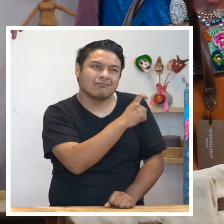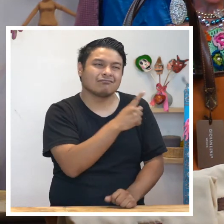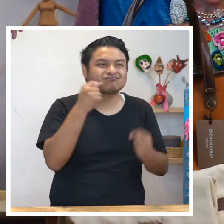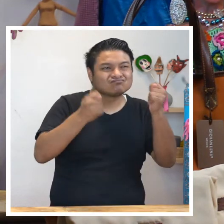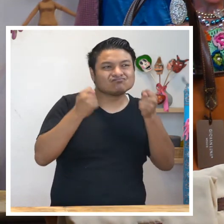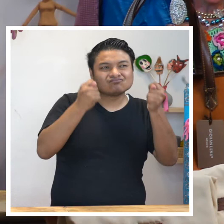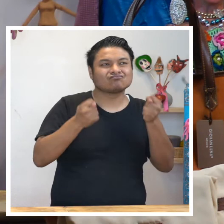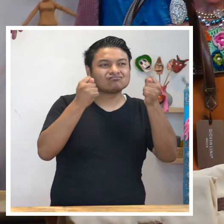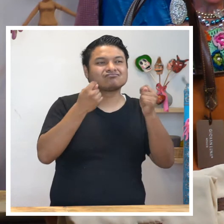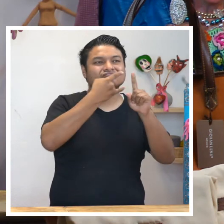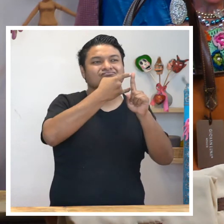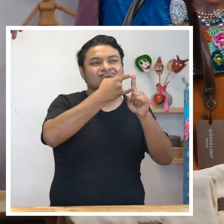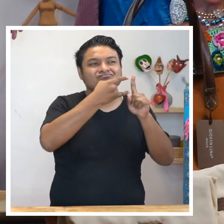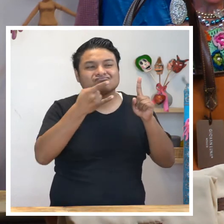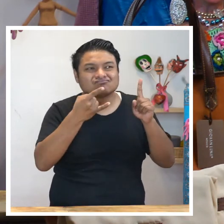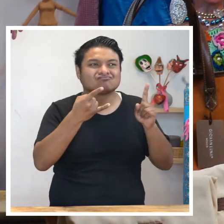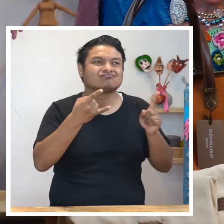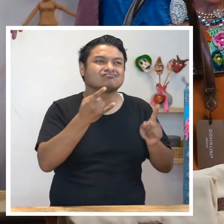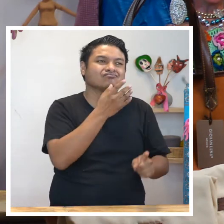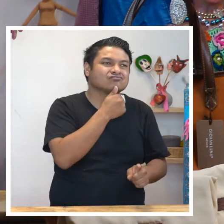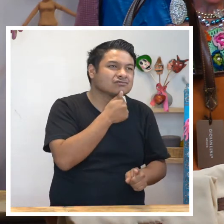orientar. Si les sirve algo de lo